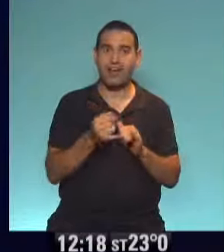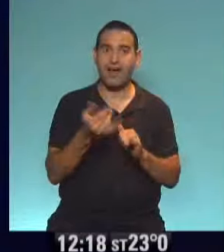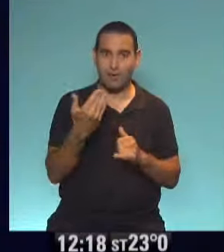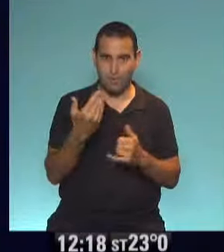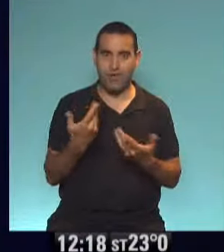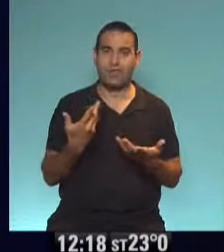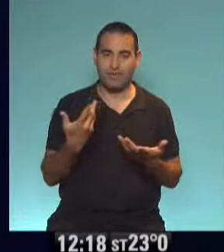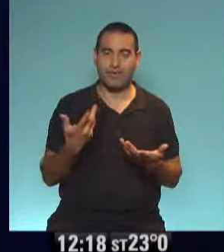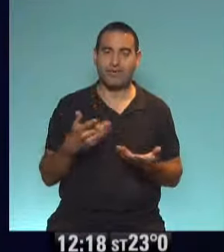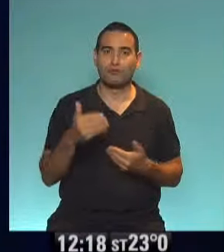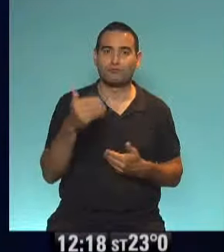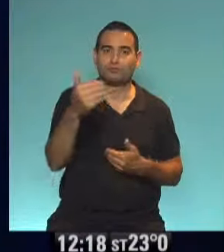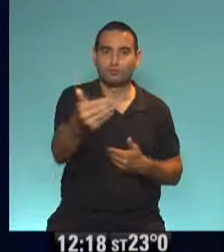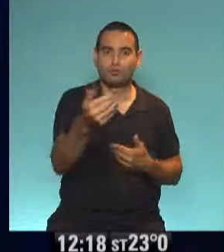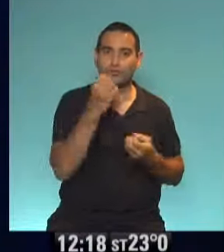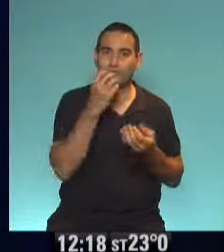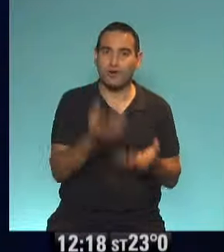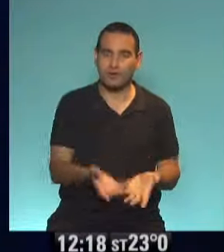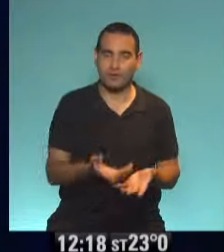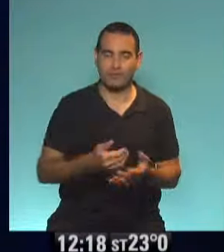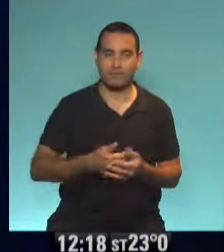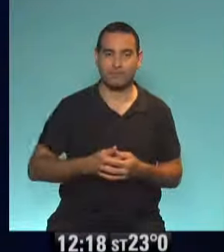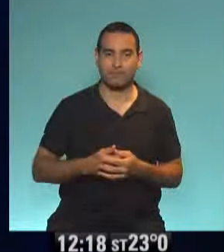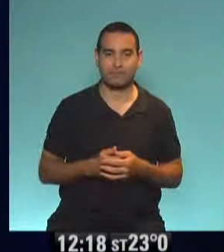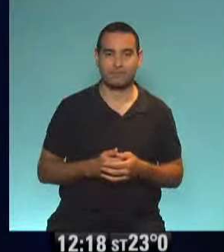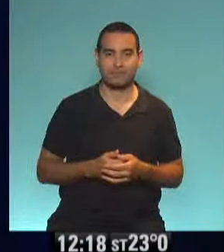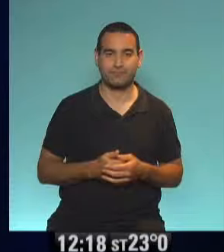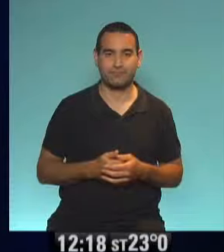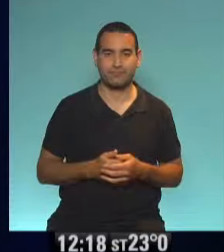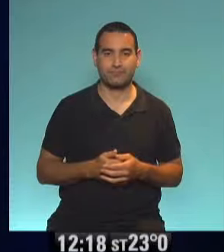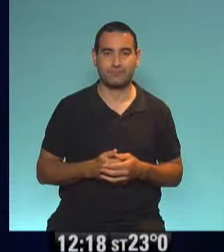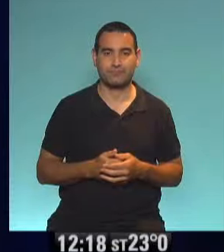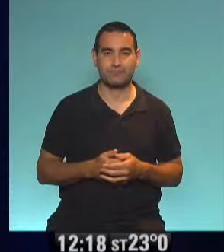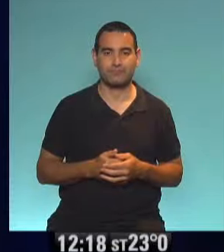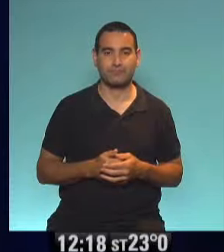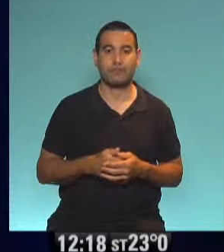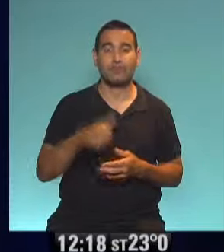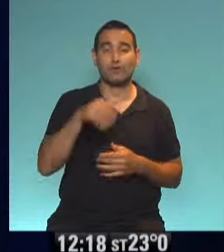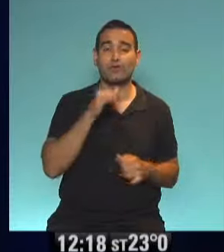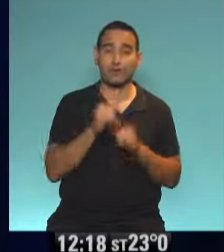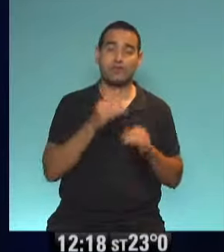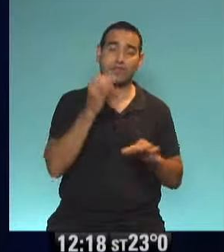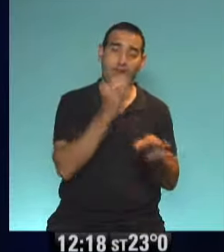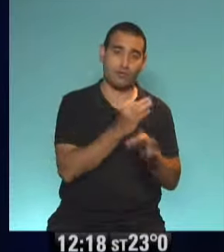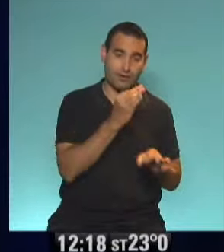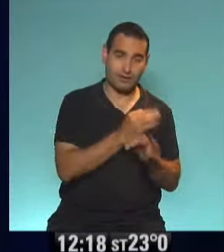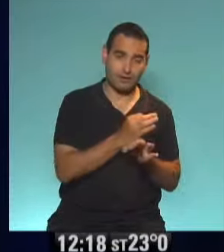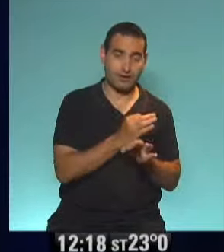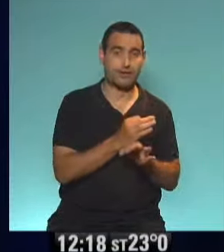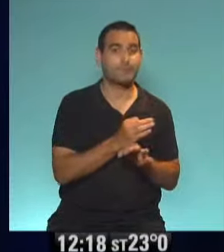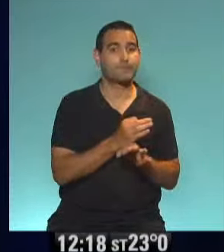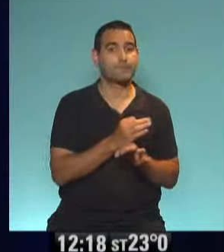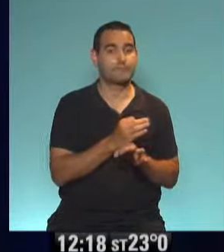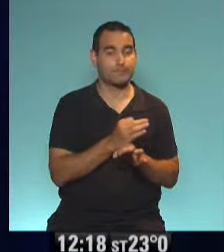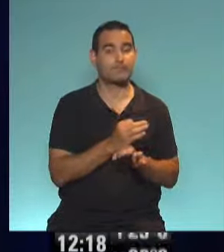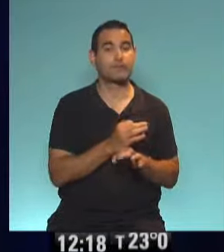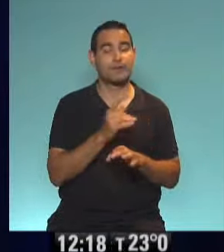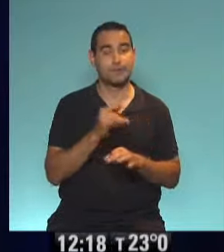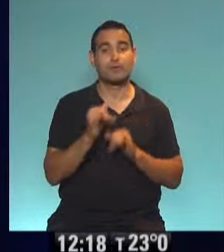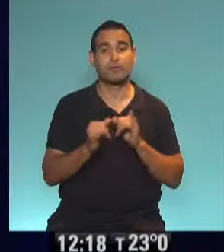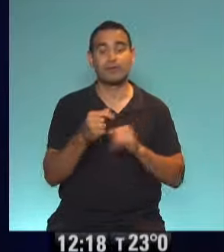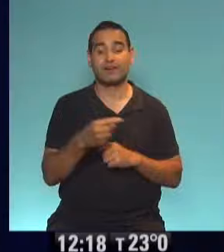hacer para que este mundo sea, ¿no?, mejor para todos y todas las personas. Ahora, estuvimos hablando de la escuela. También algo importante decir que estuvimos viendo